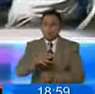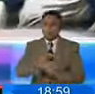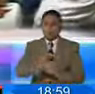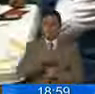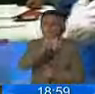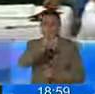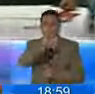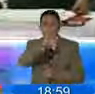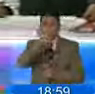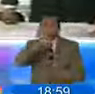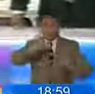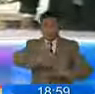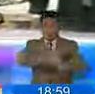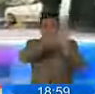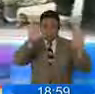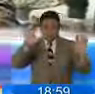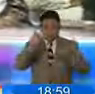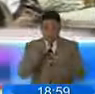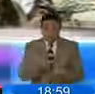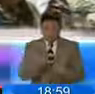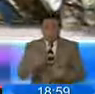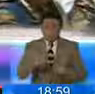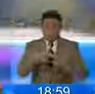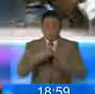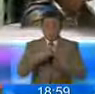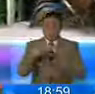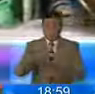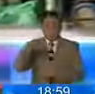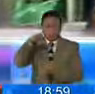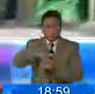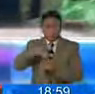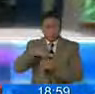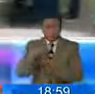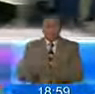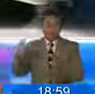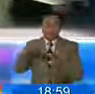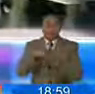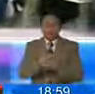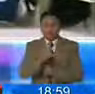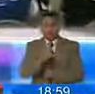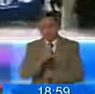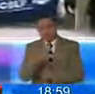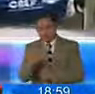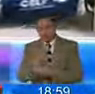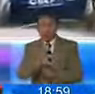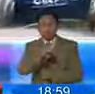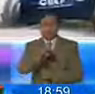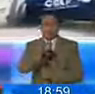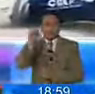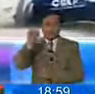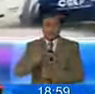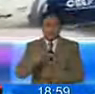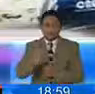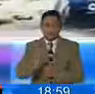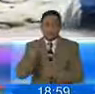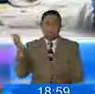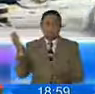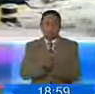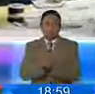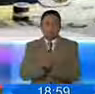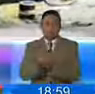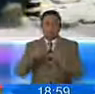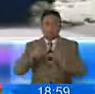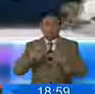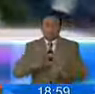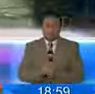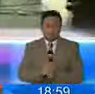las 8:45 de la mañana de hoy se lleva adelante el recuento del 100% de las actas objetadas, tanto por